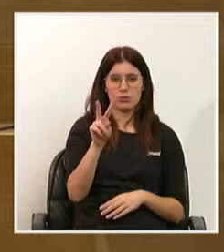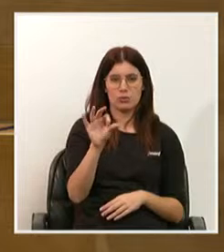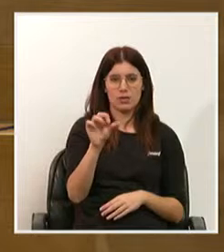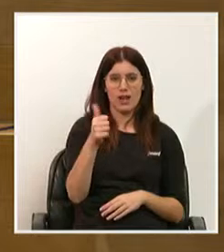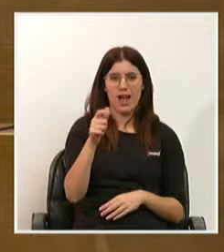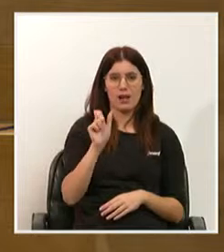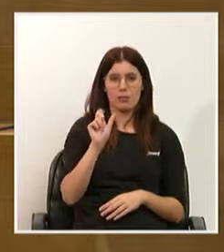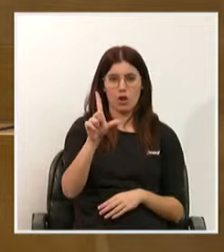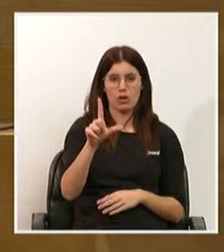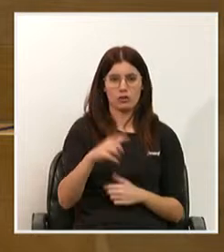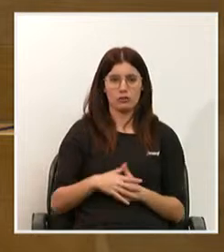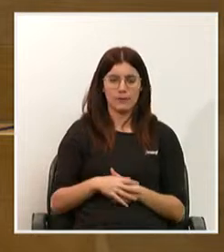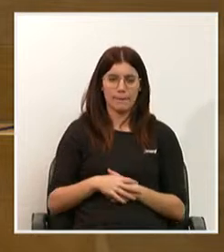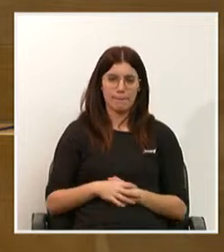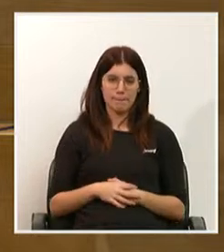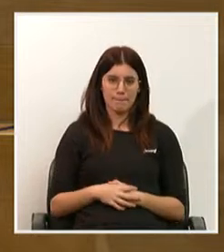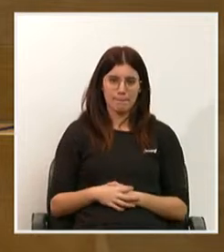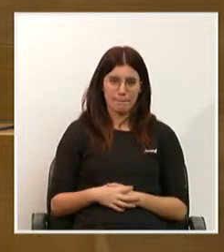alol